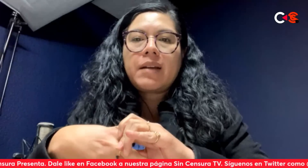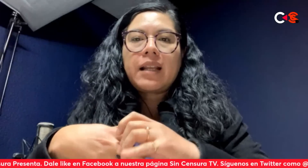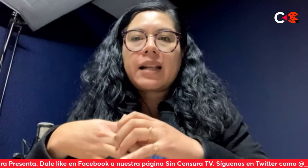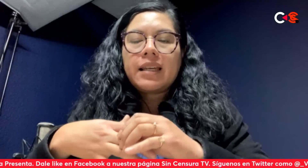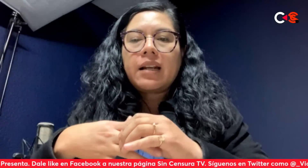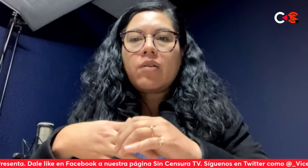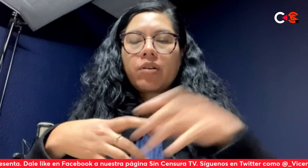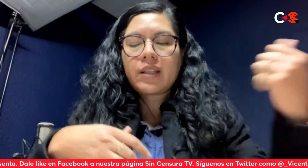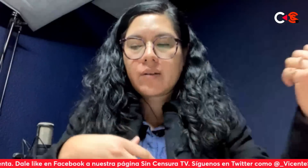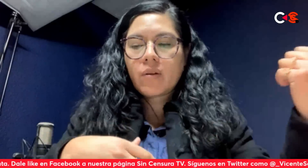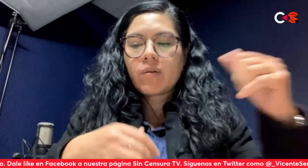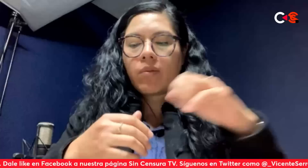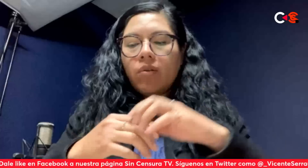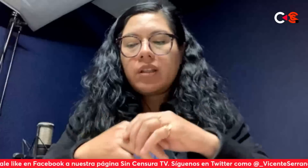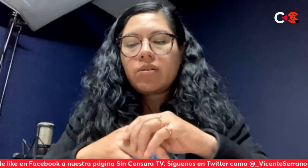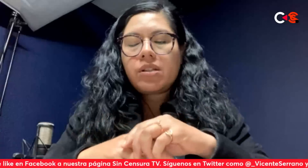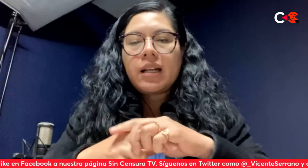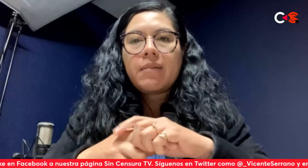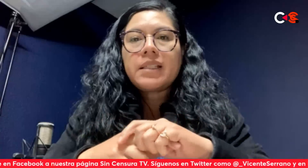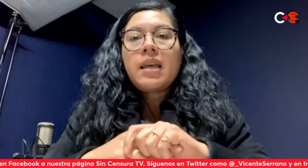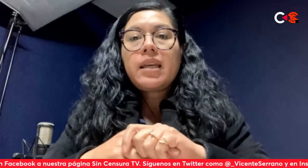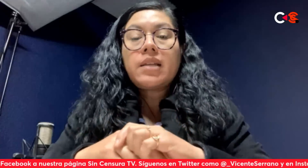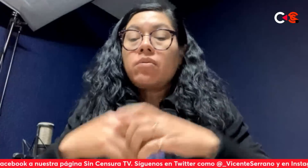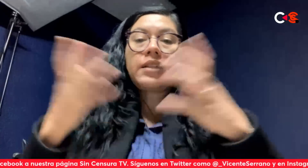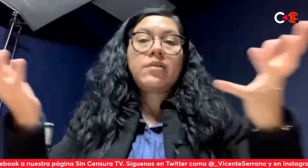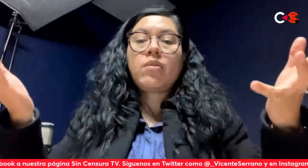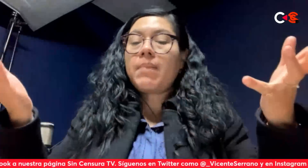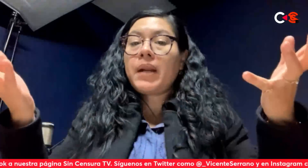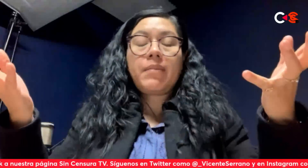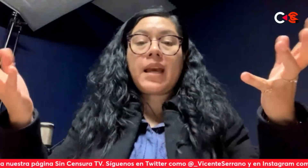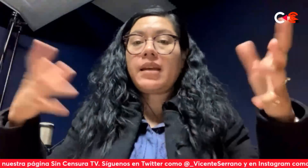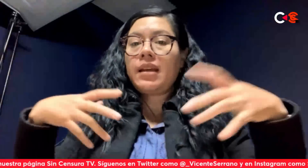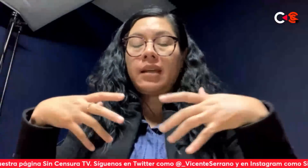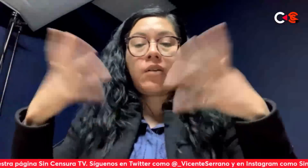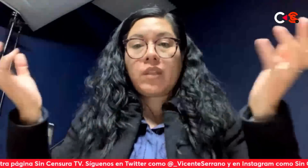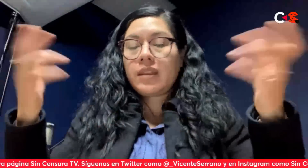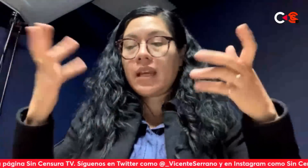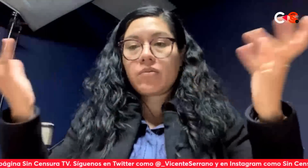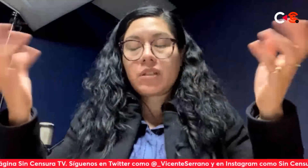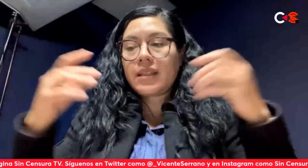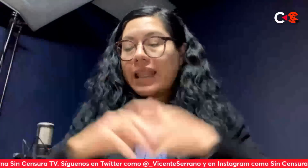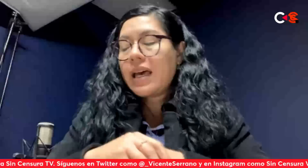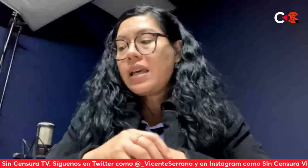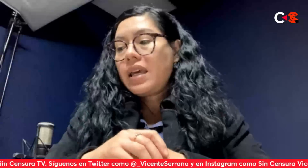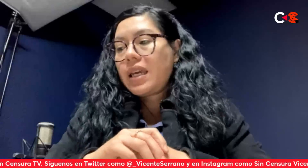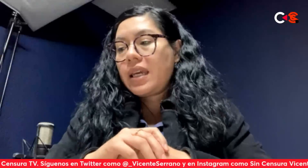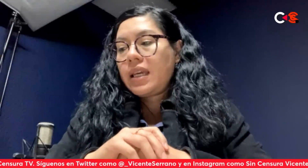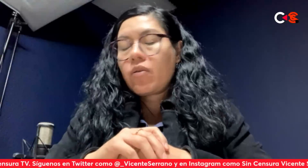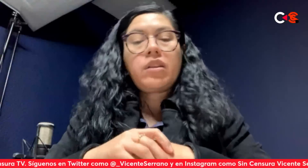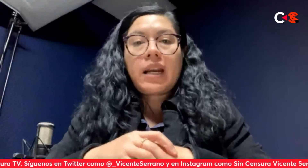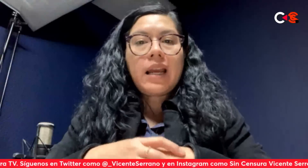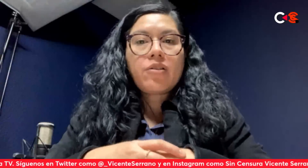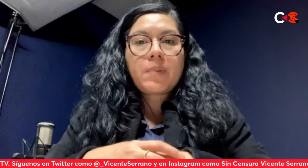pues ya van a rayar en lo ridículo, como lo de Xóchitl Gálvez, que es una censura previa, inaudita, inusitada